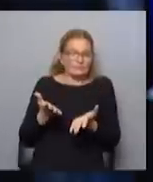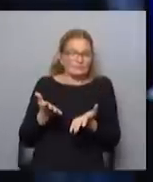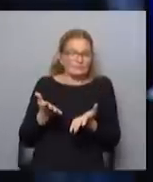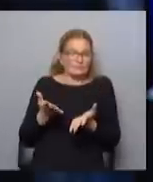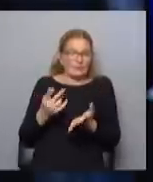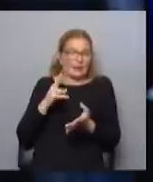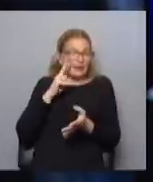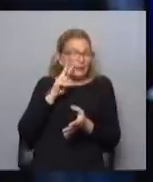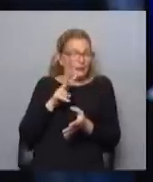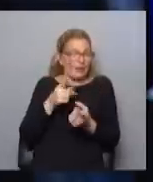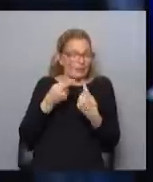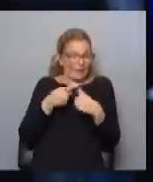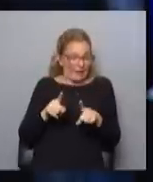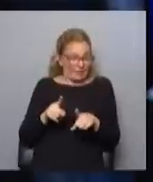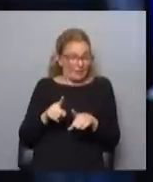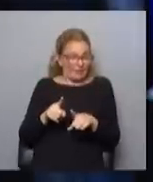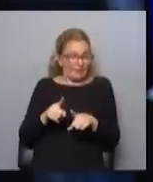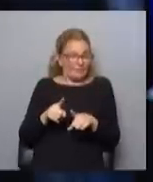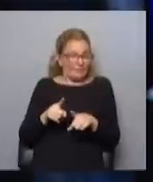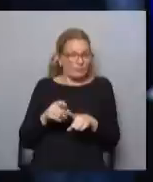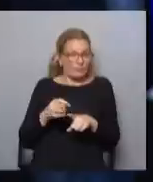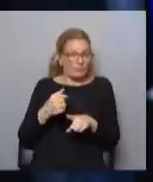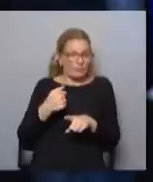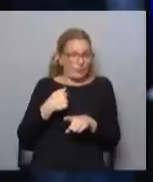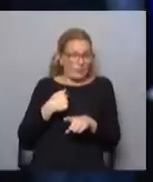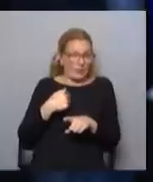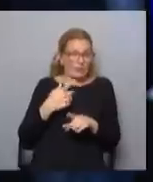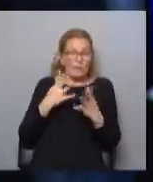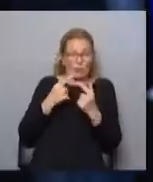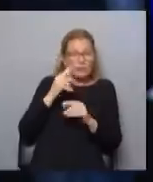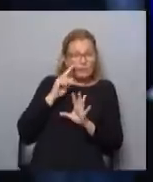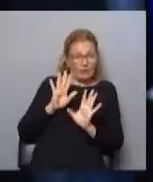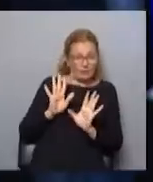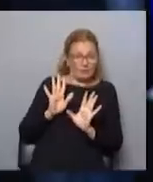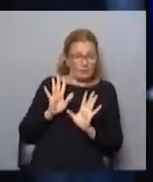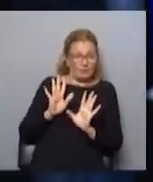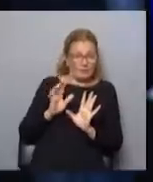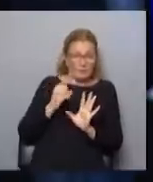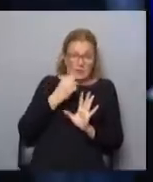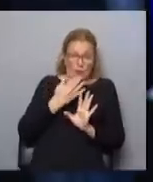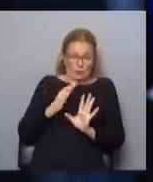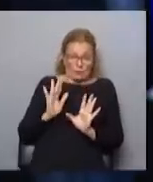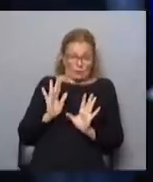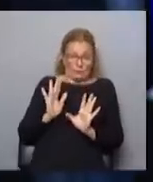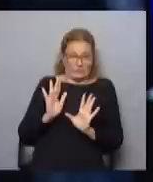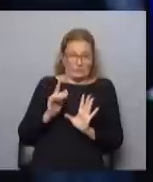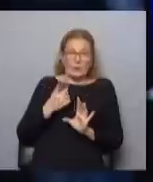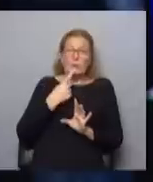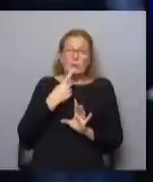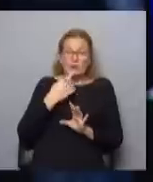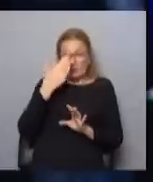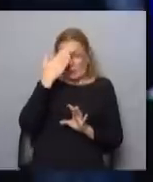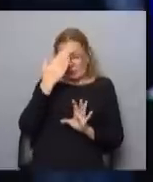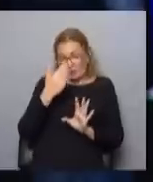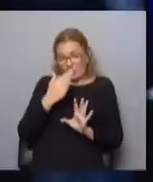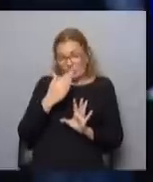se visualizan diferencias por supuesto de mi punto de vista bastante mejor las políticas del frente